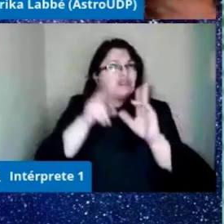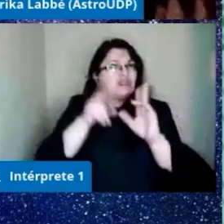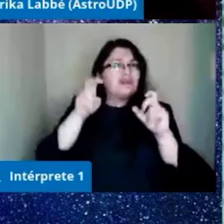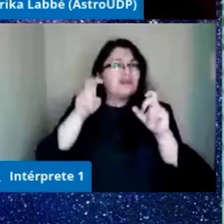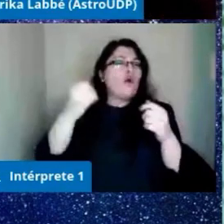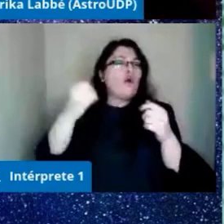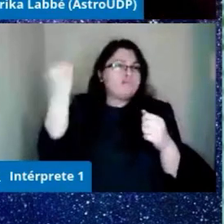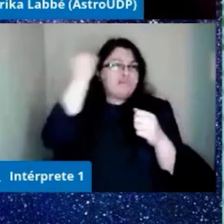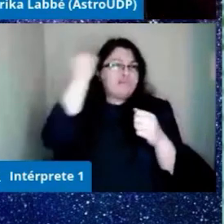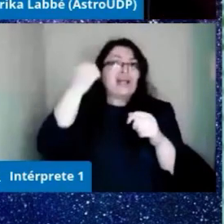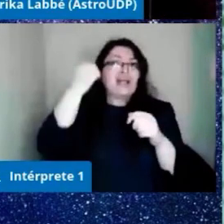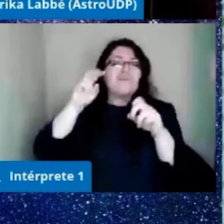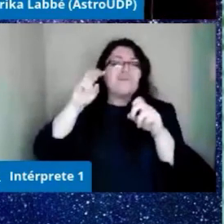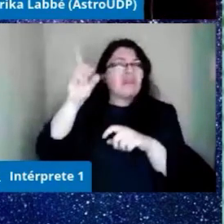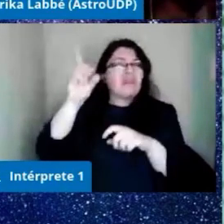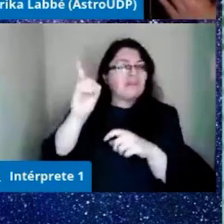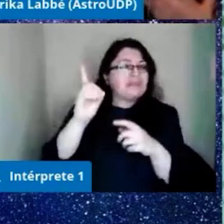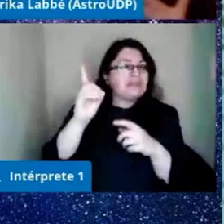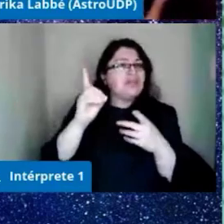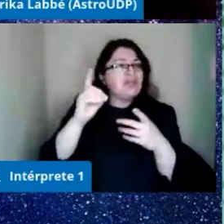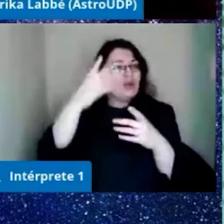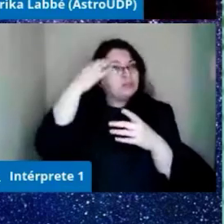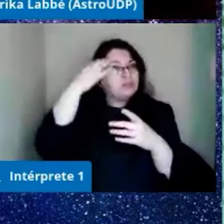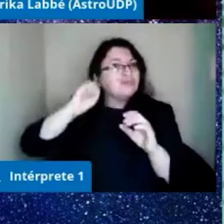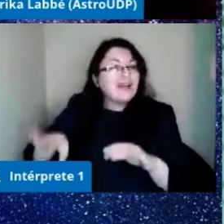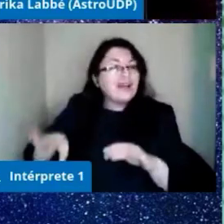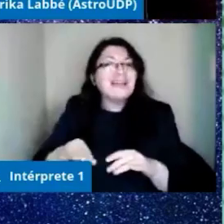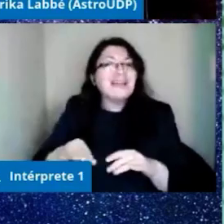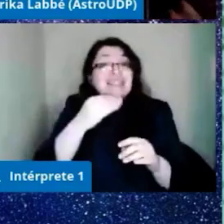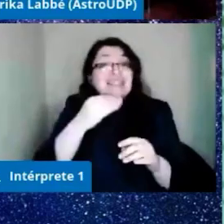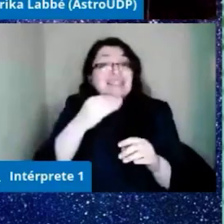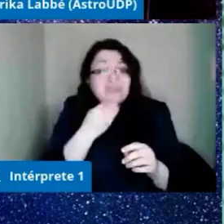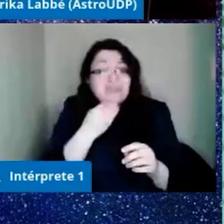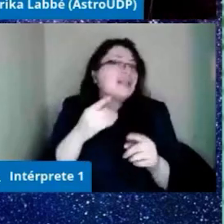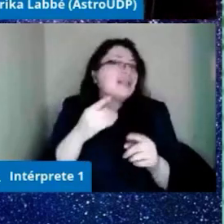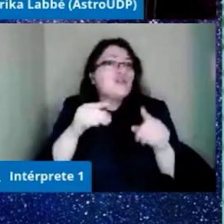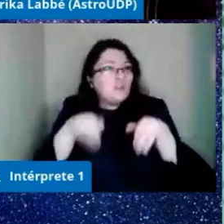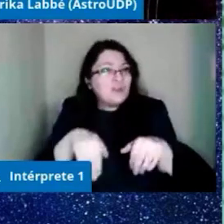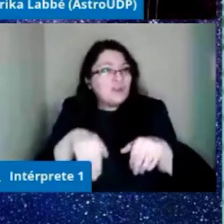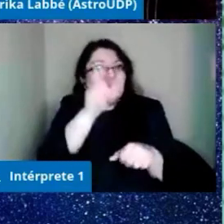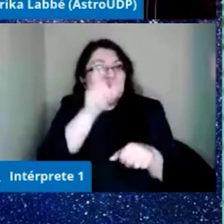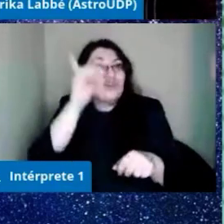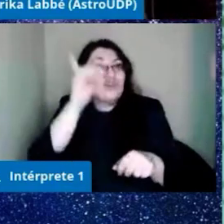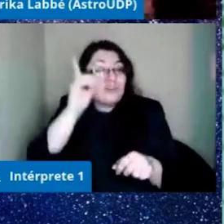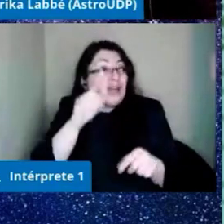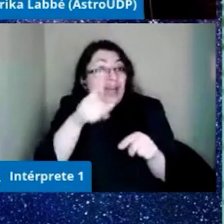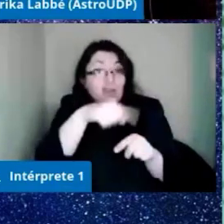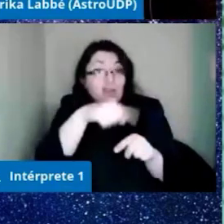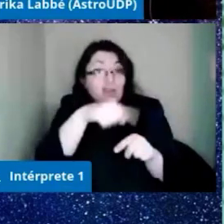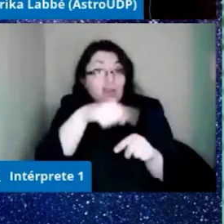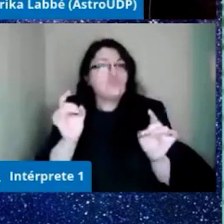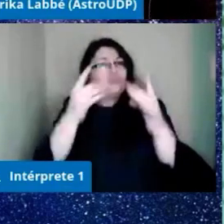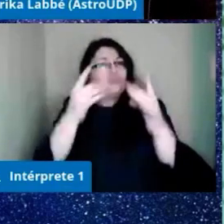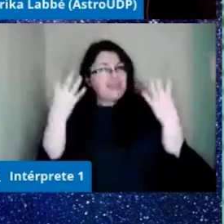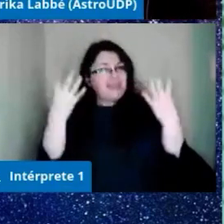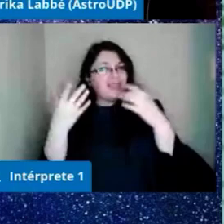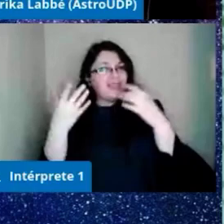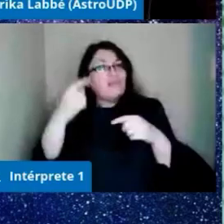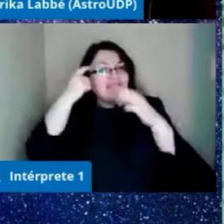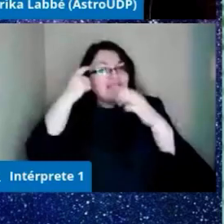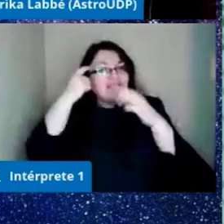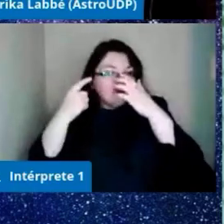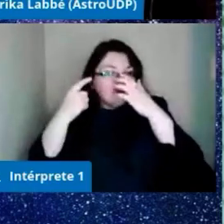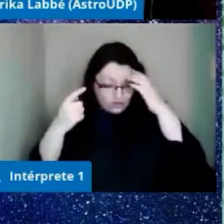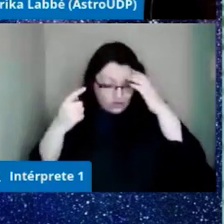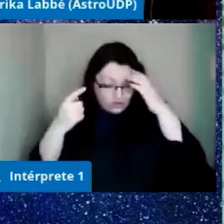las personas que no tengan discapacidad, sino que también a las que la tienen. También ellos se han visto sorprendidos pensando en una astrónoma que no puede